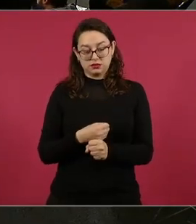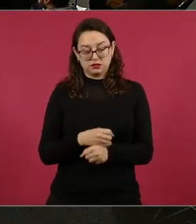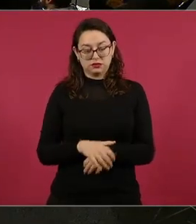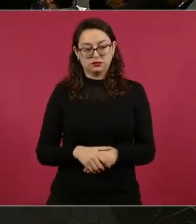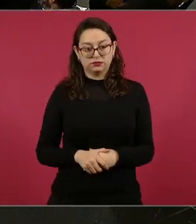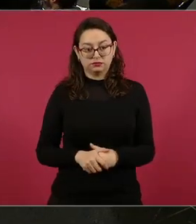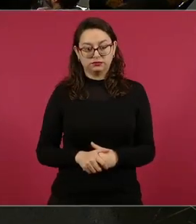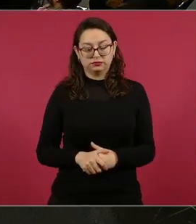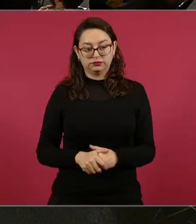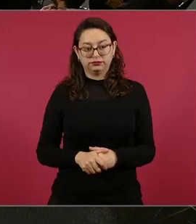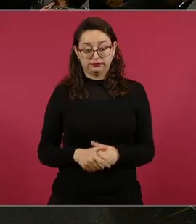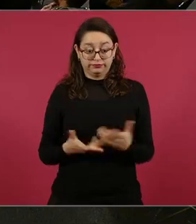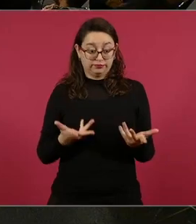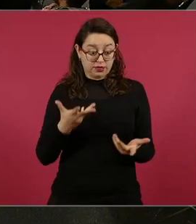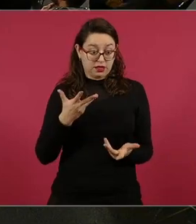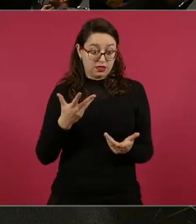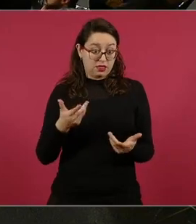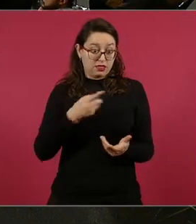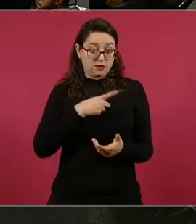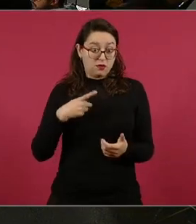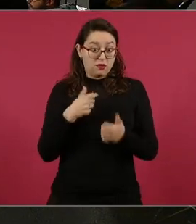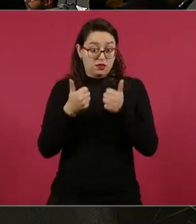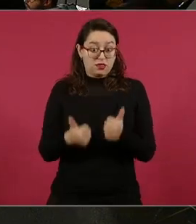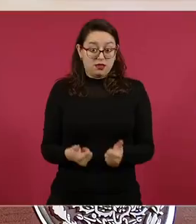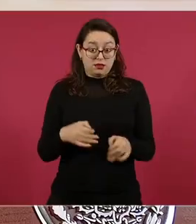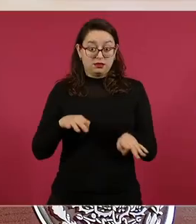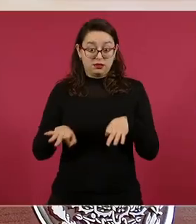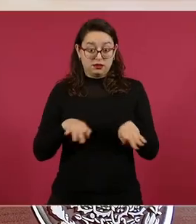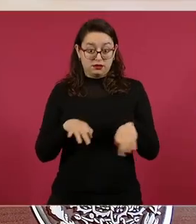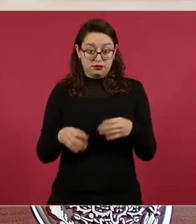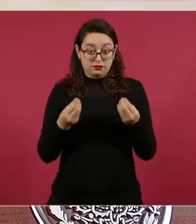Entonces tengo trabajo aquí, por eso no.